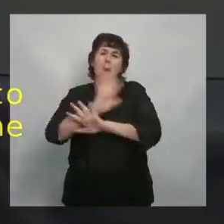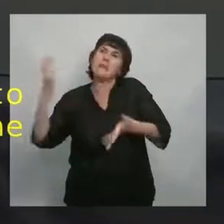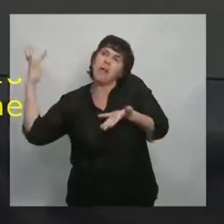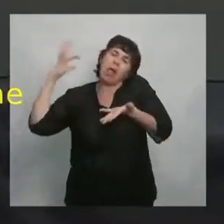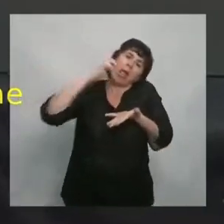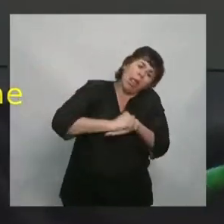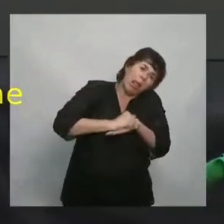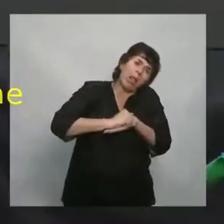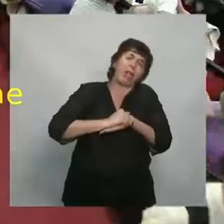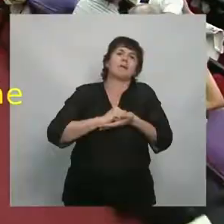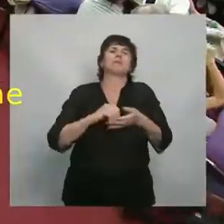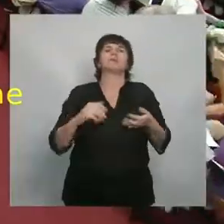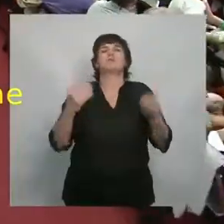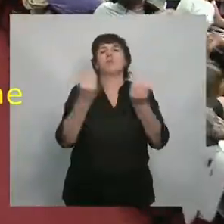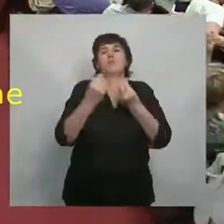antirracista. Obrigada.